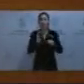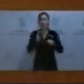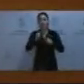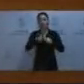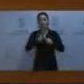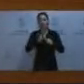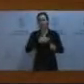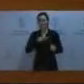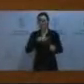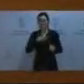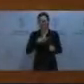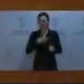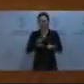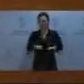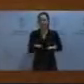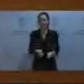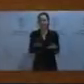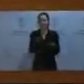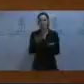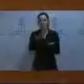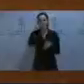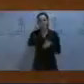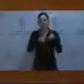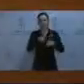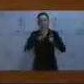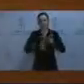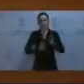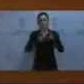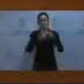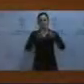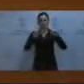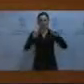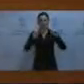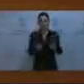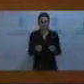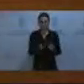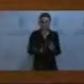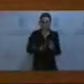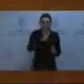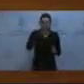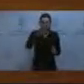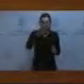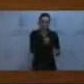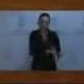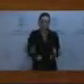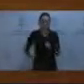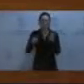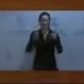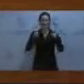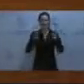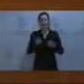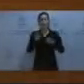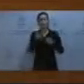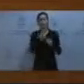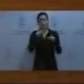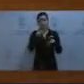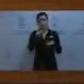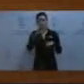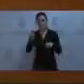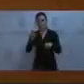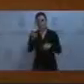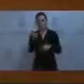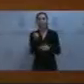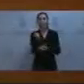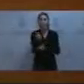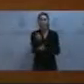ayudar a la minería asturiana en particular. El Partido Popular trata de apoyar el consumo autóctono para mantener el